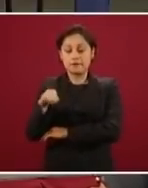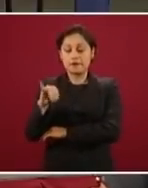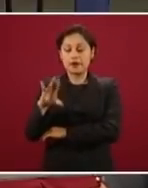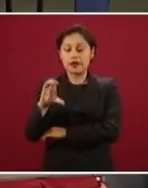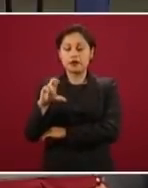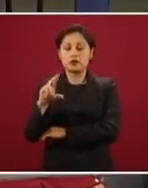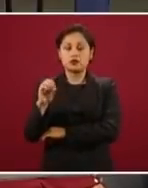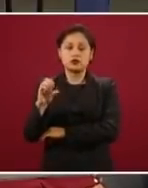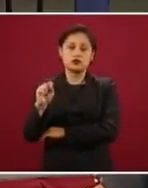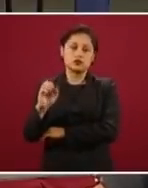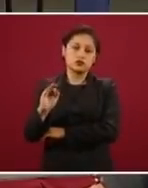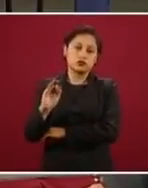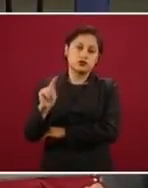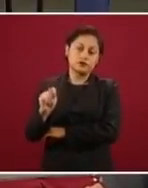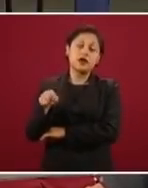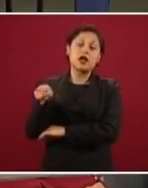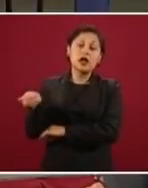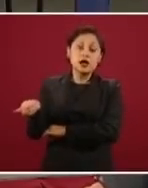analizando